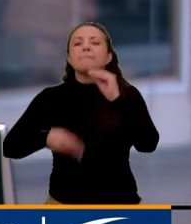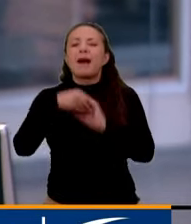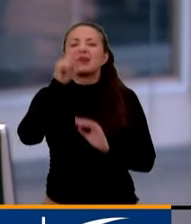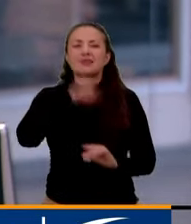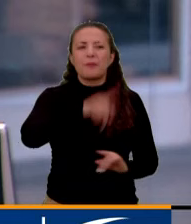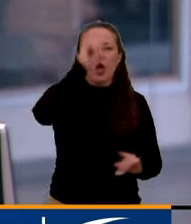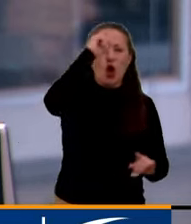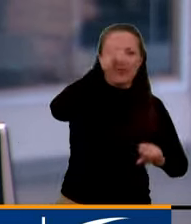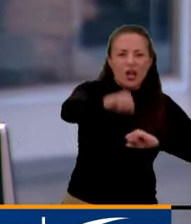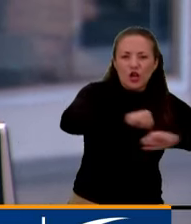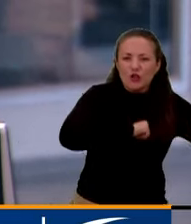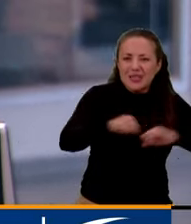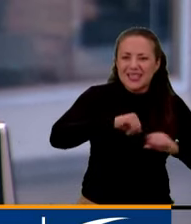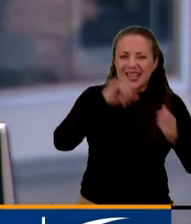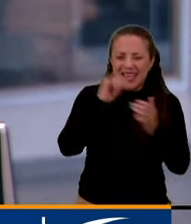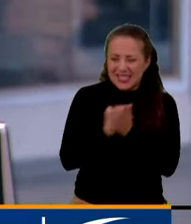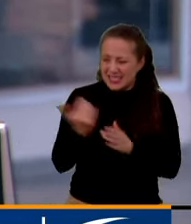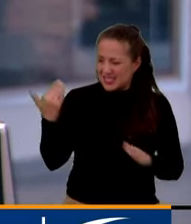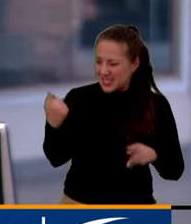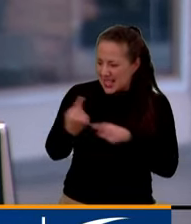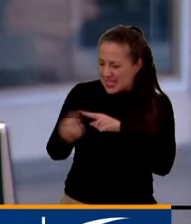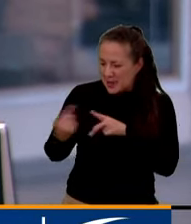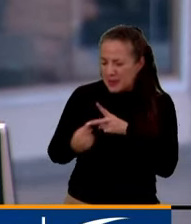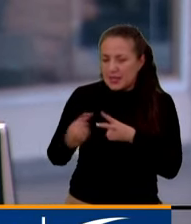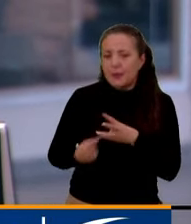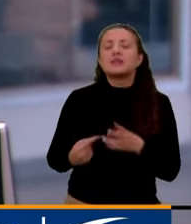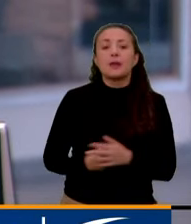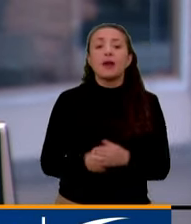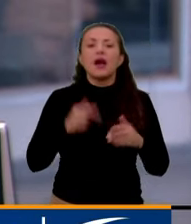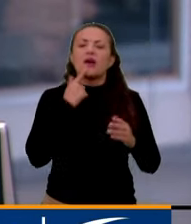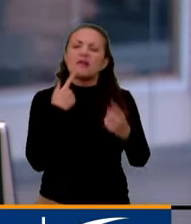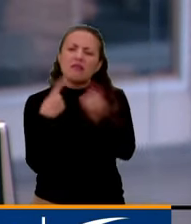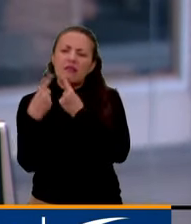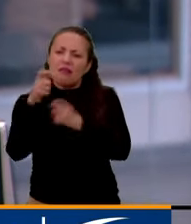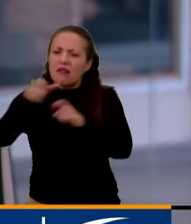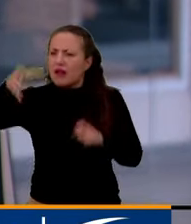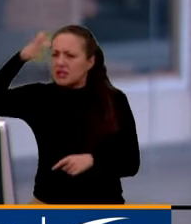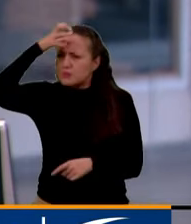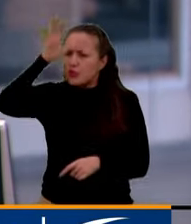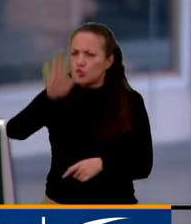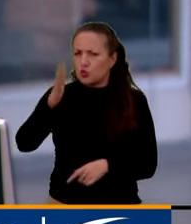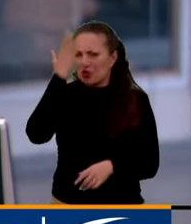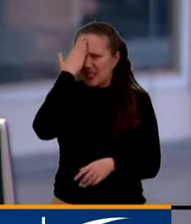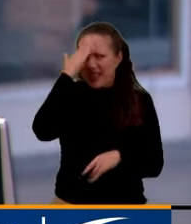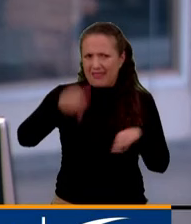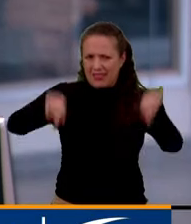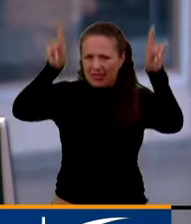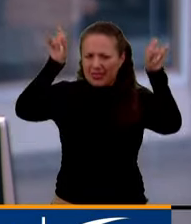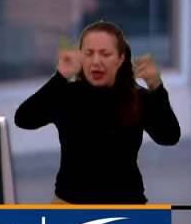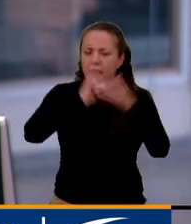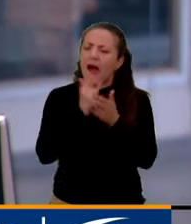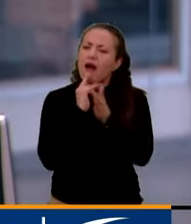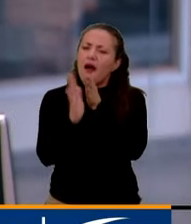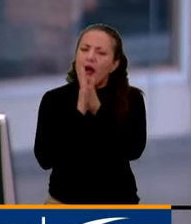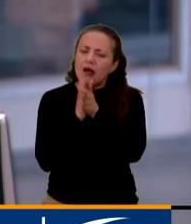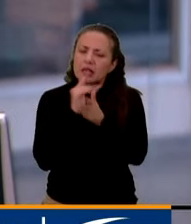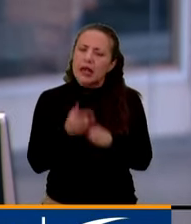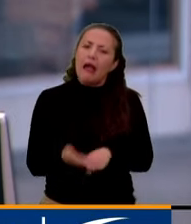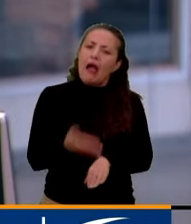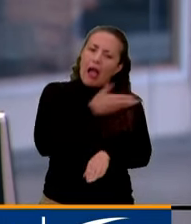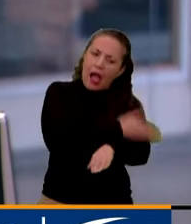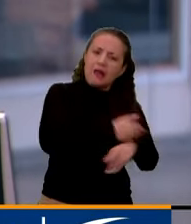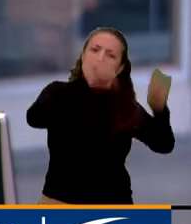gobierno nacional durante las últimas semanas. Hablamos con expertos en la materia, quienes aseguran que estas medidas pudieron implementarse con